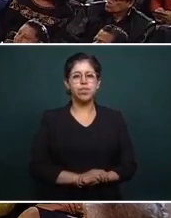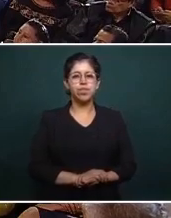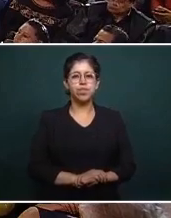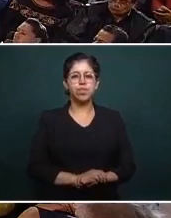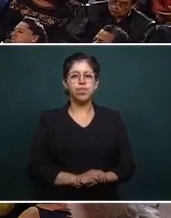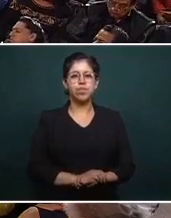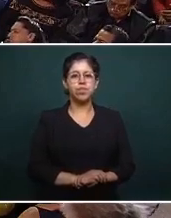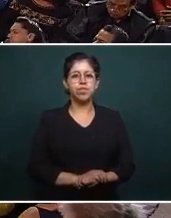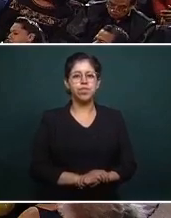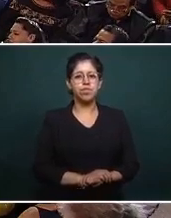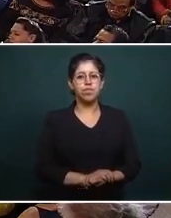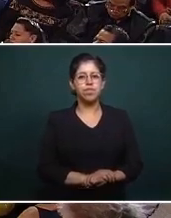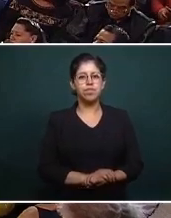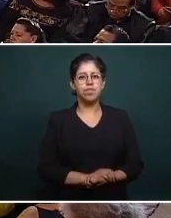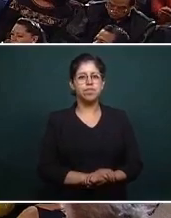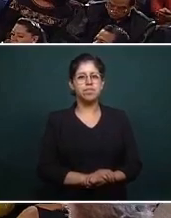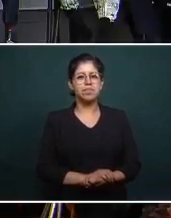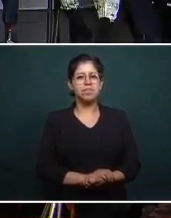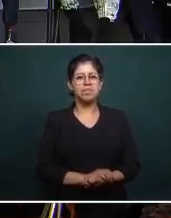Bueno, pues esta es la información.